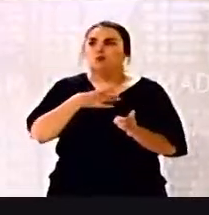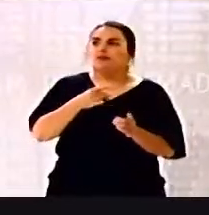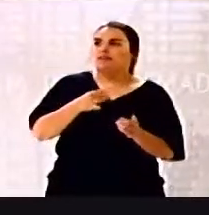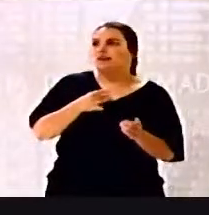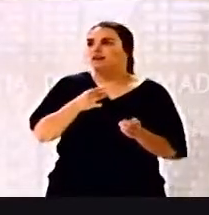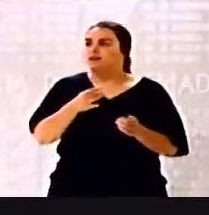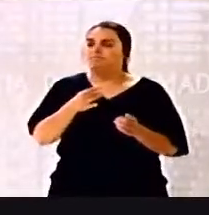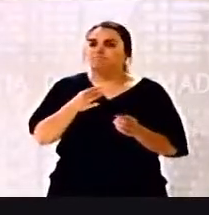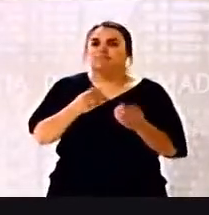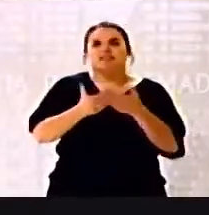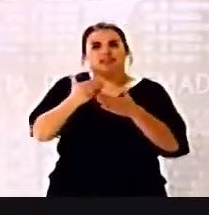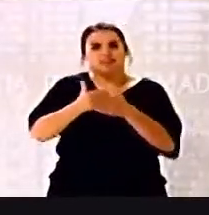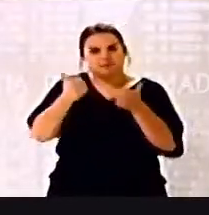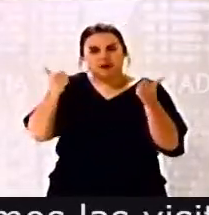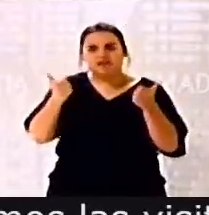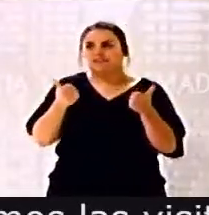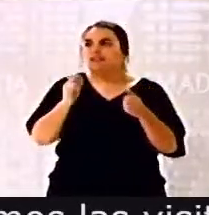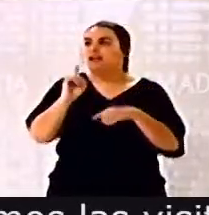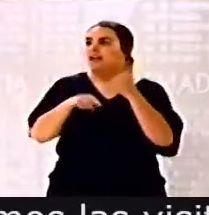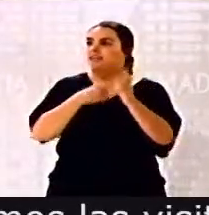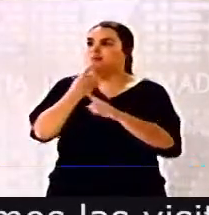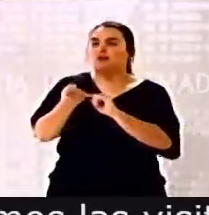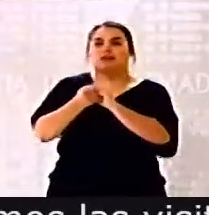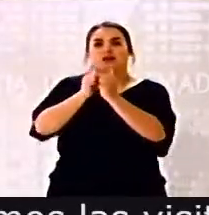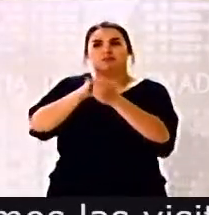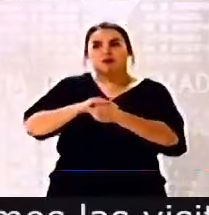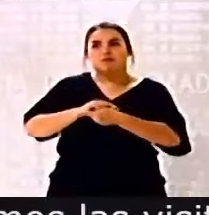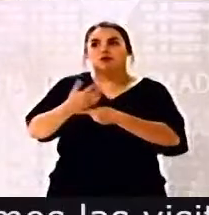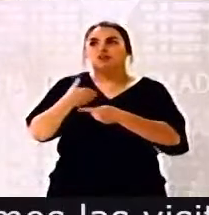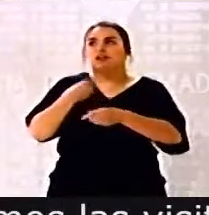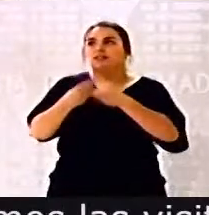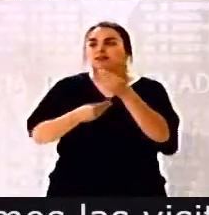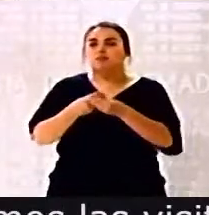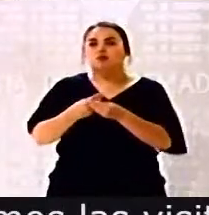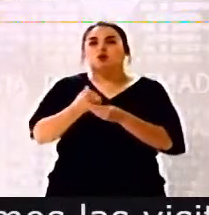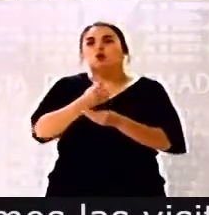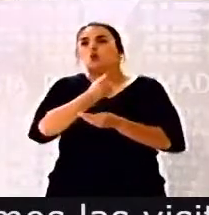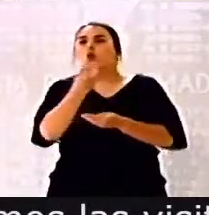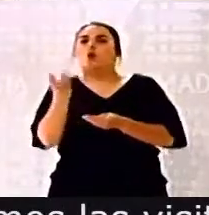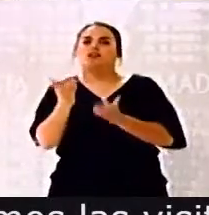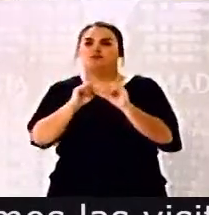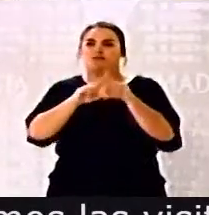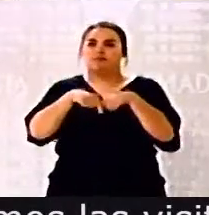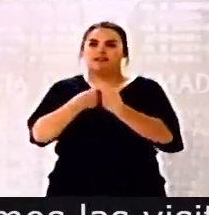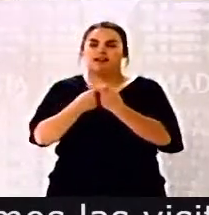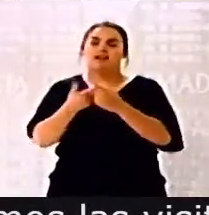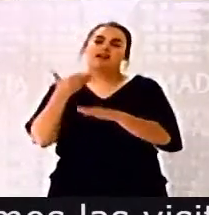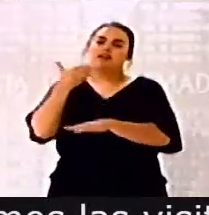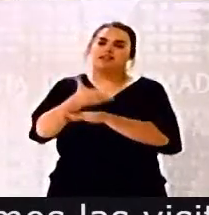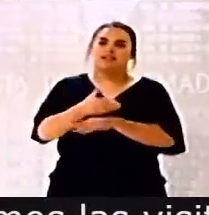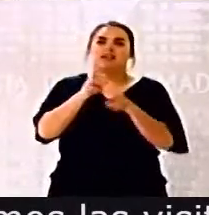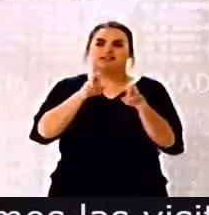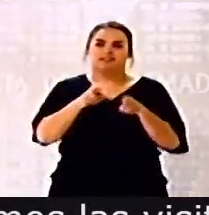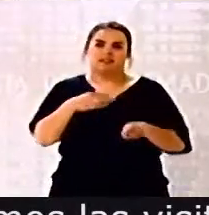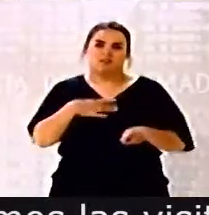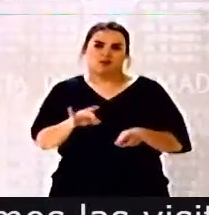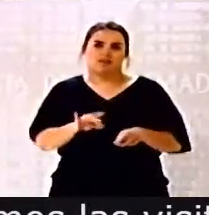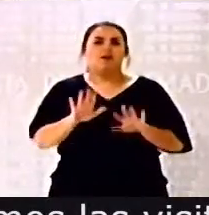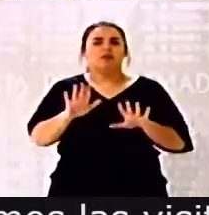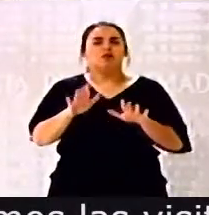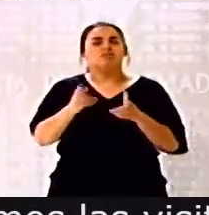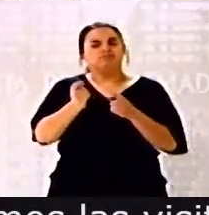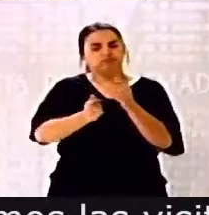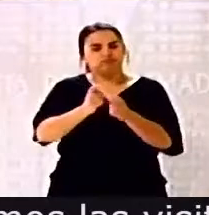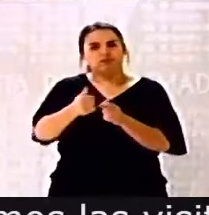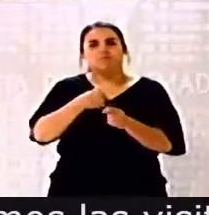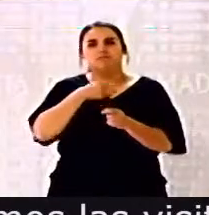más periodicidad, y posteriormente pues abordemos ya el número de familiares que pueden ir a la residencia, pero me